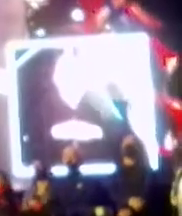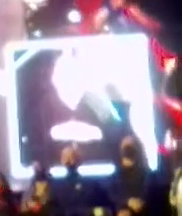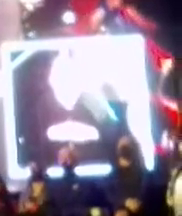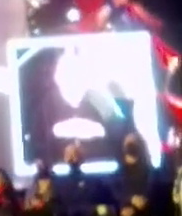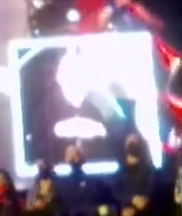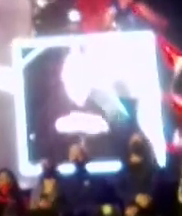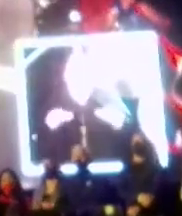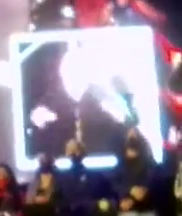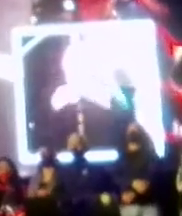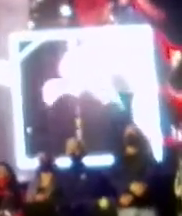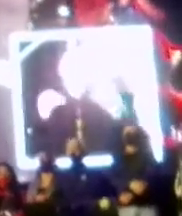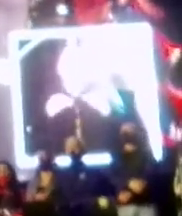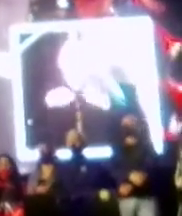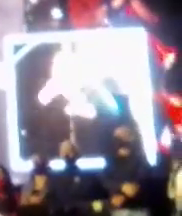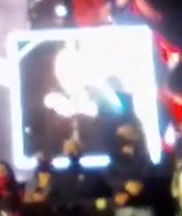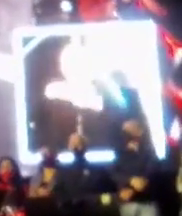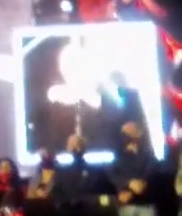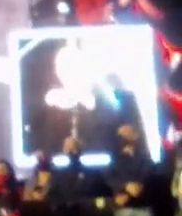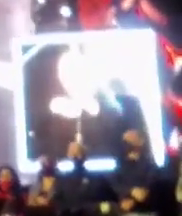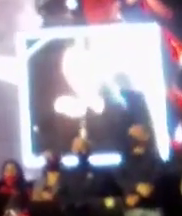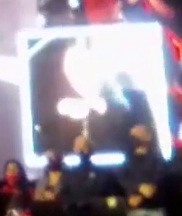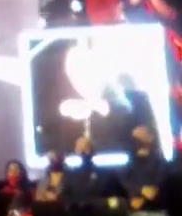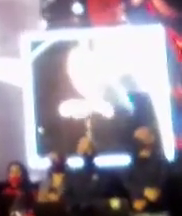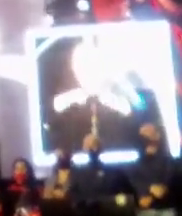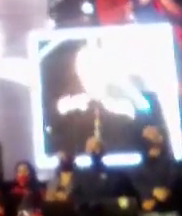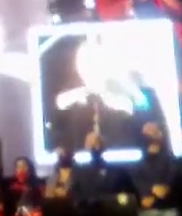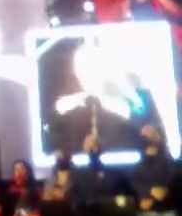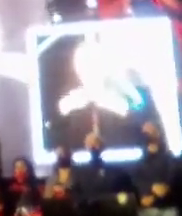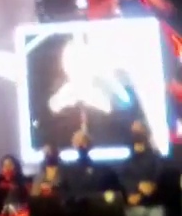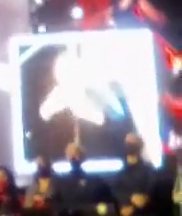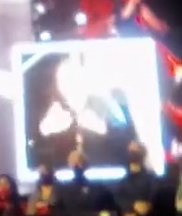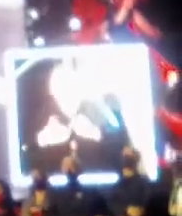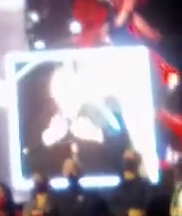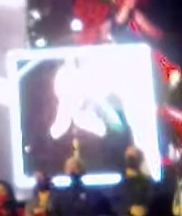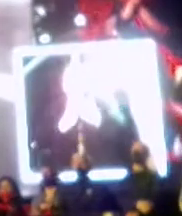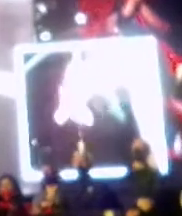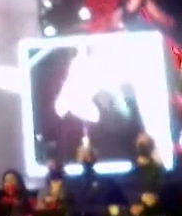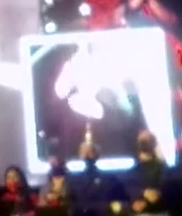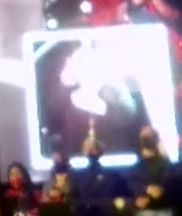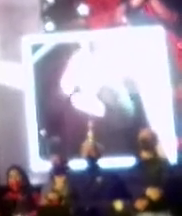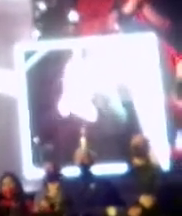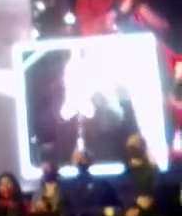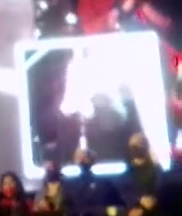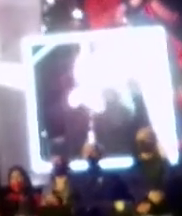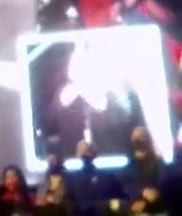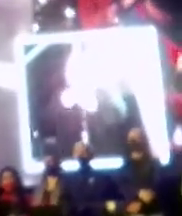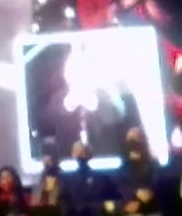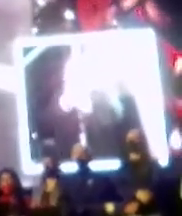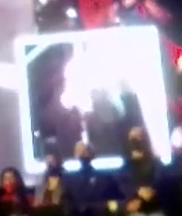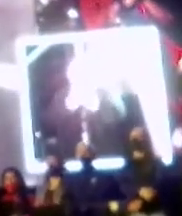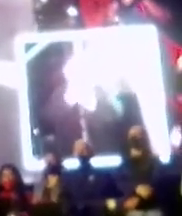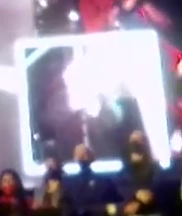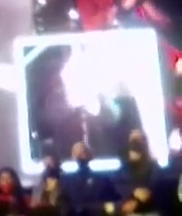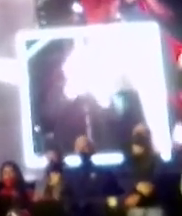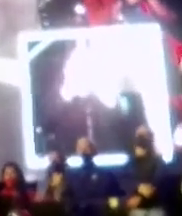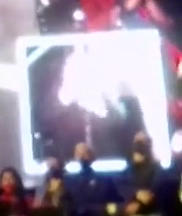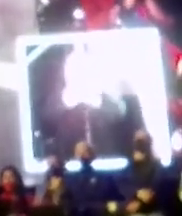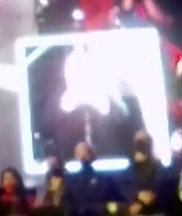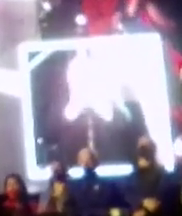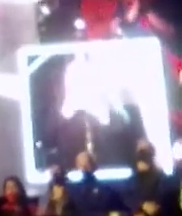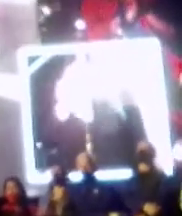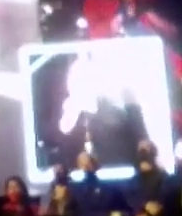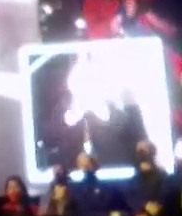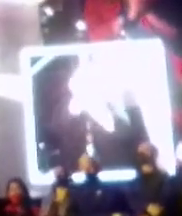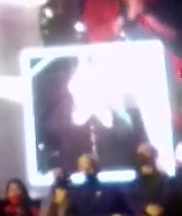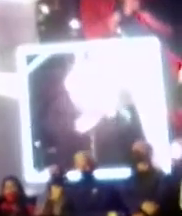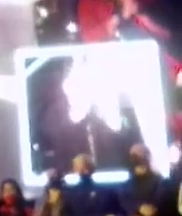Como lo hicimos durante la recolección de firmas, y todavía más, vamos a recorrer pueblo a pueblo y barrio a barrio en todo el país, informando a la ciudadanía